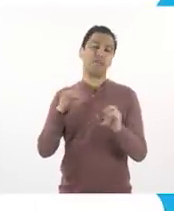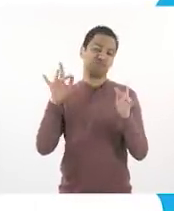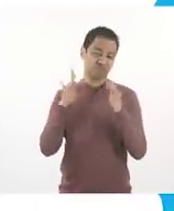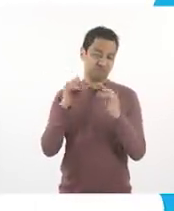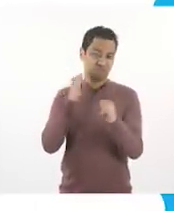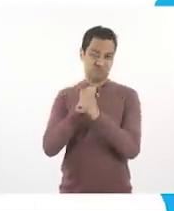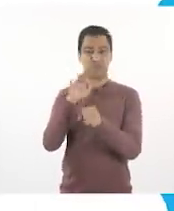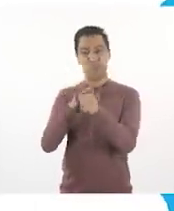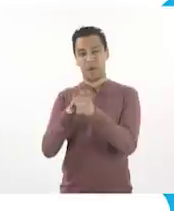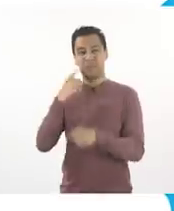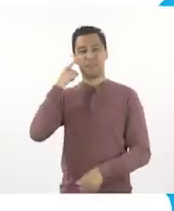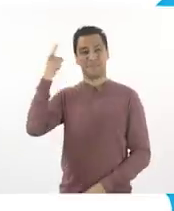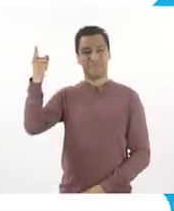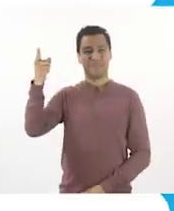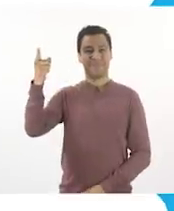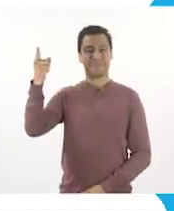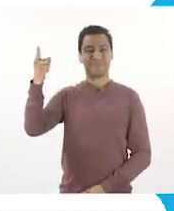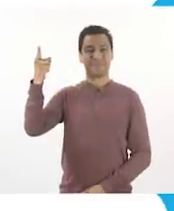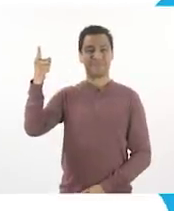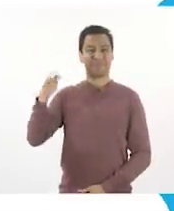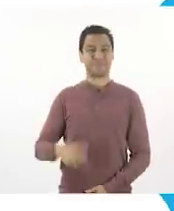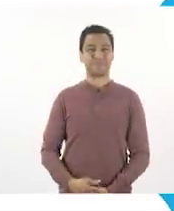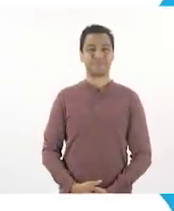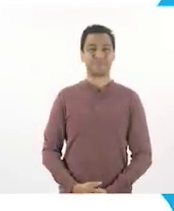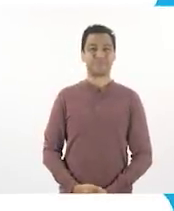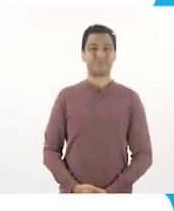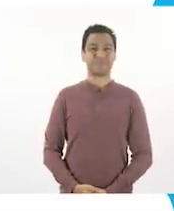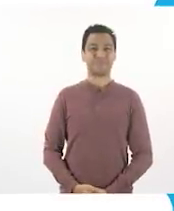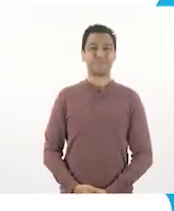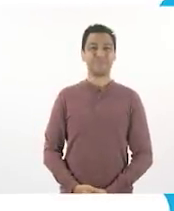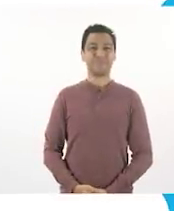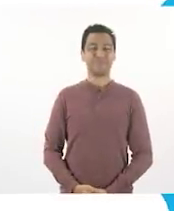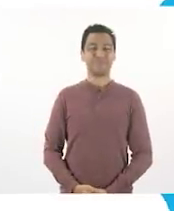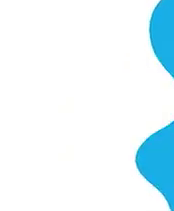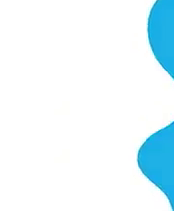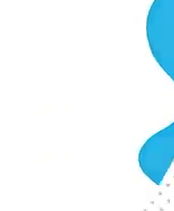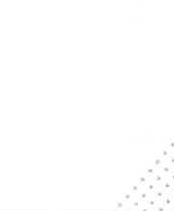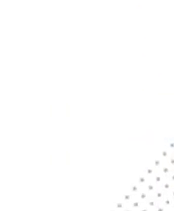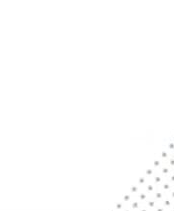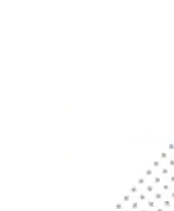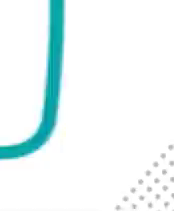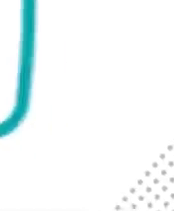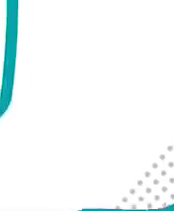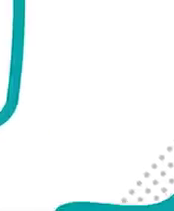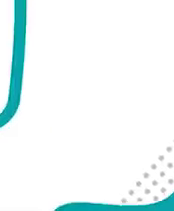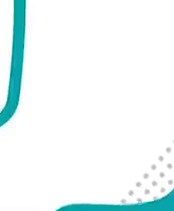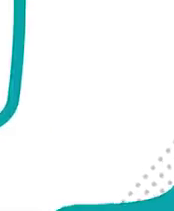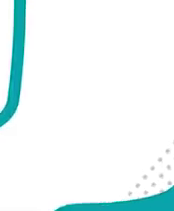siguiente liga: aprendeencasa.sep.gob.mx.